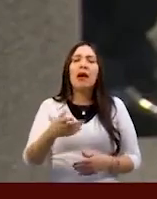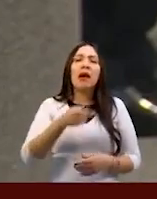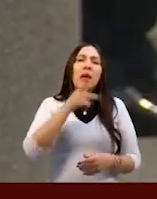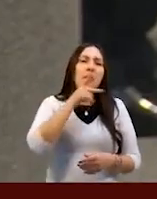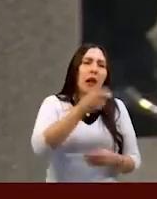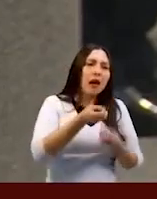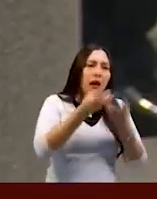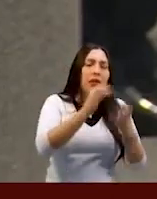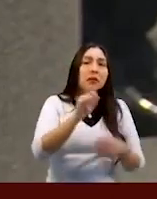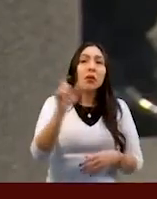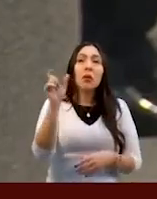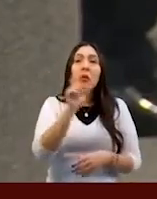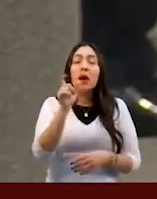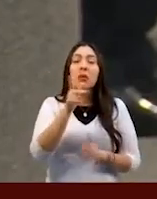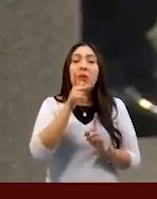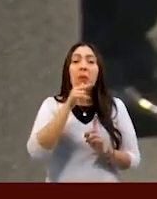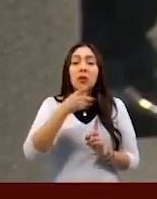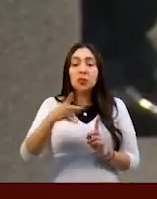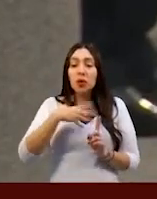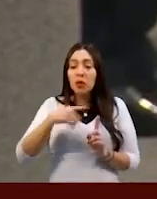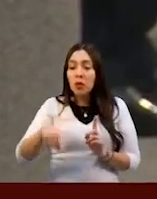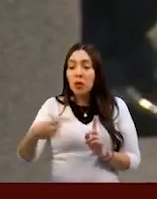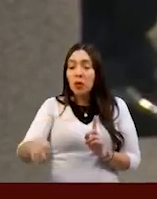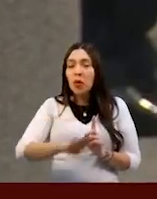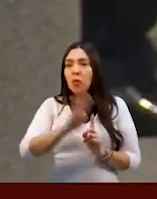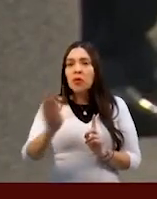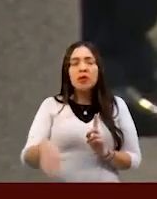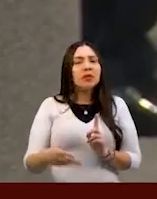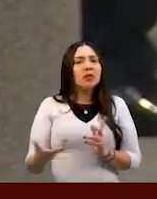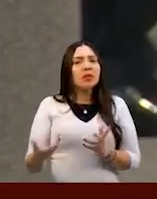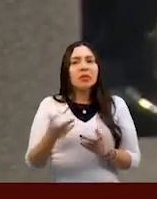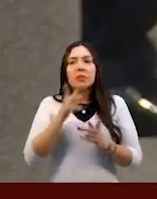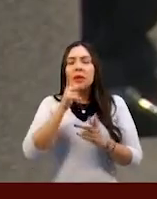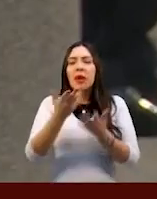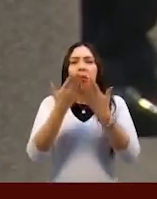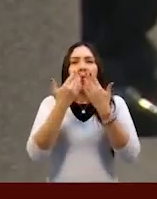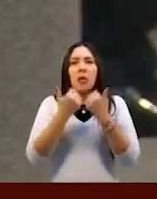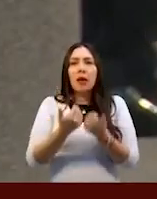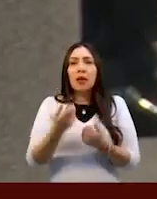una hija, porque debe ser una de las pruebas más duras que la vida te pueda dar.